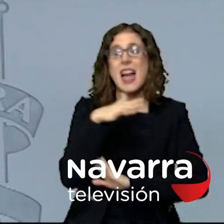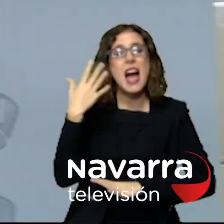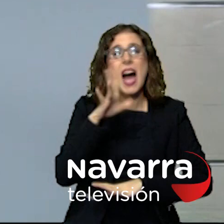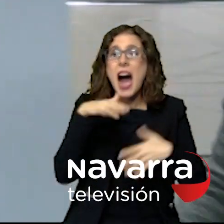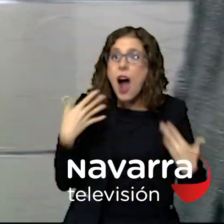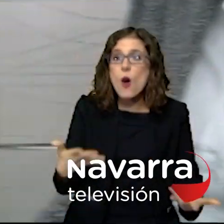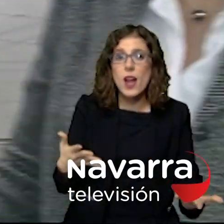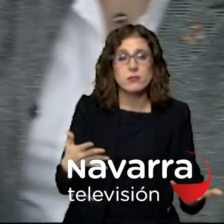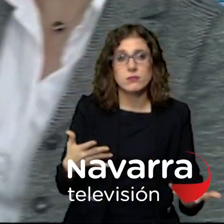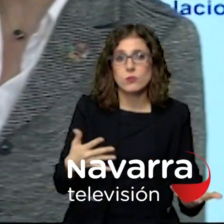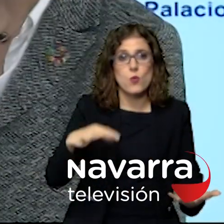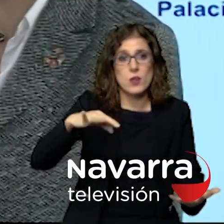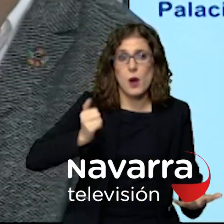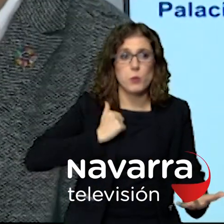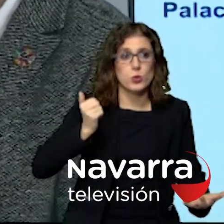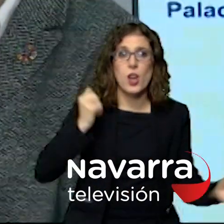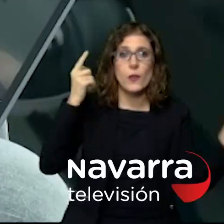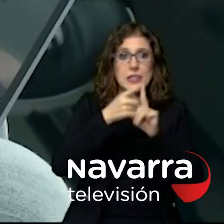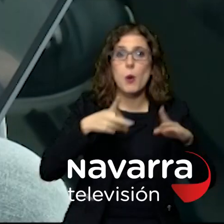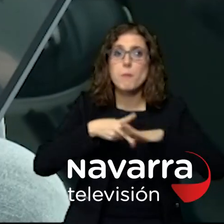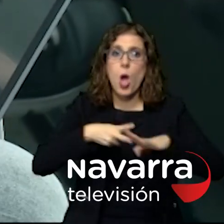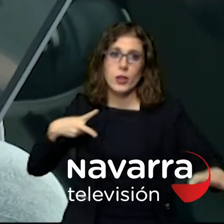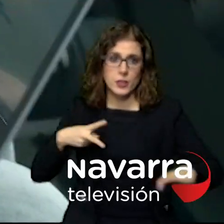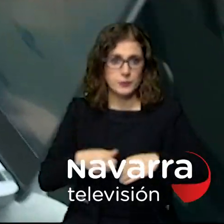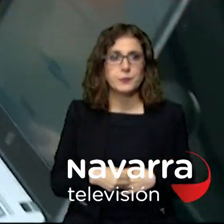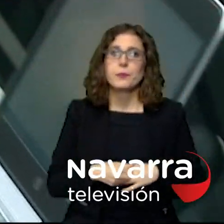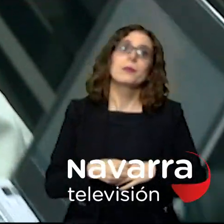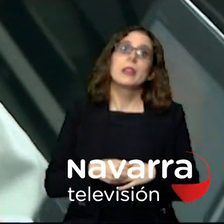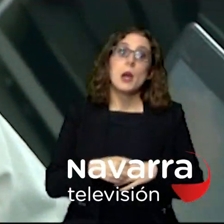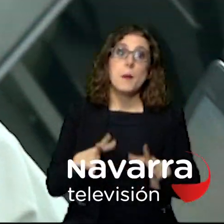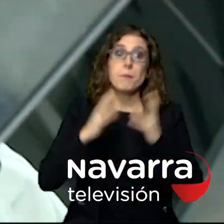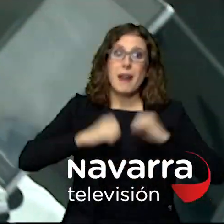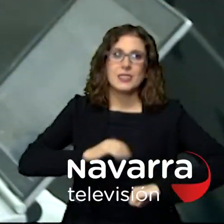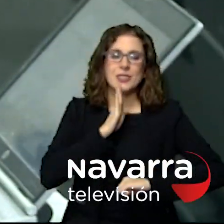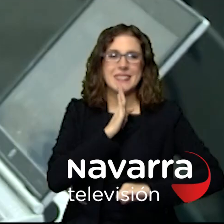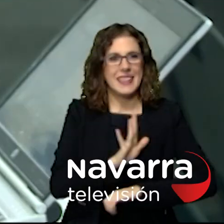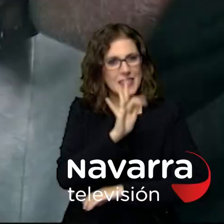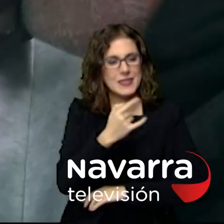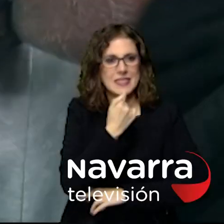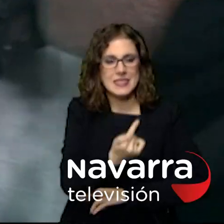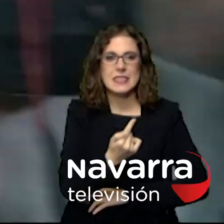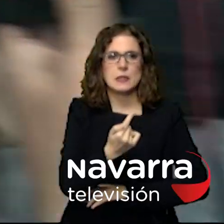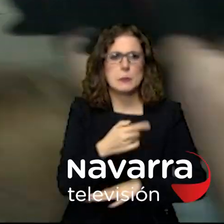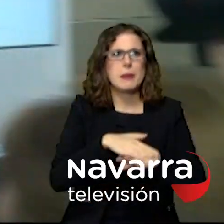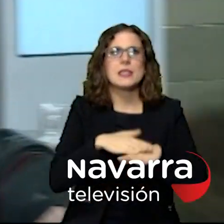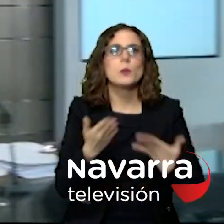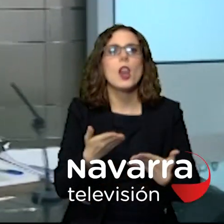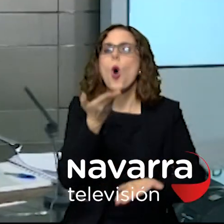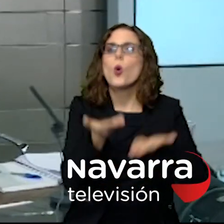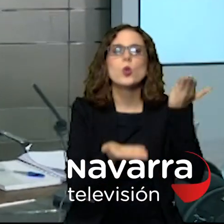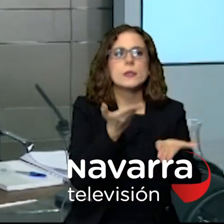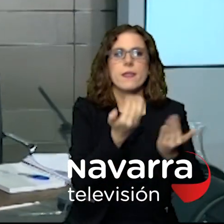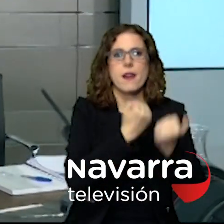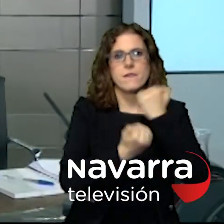al bloqueo político. Un pacto, además, ha querido reseñar basado en la justicia fiscal y el equilibrio